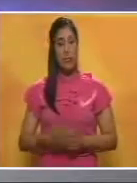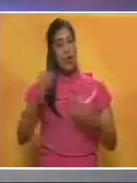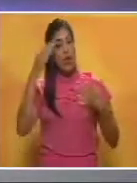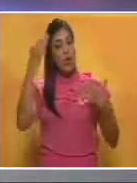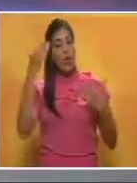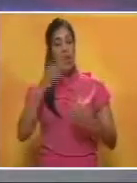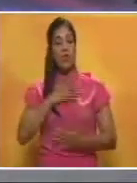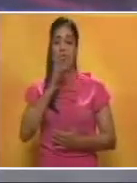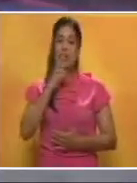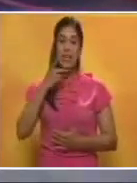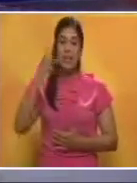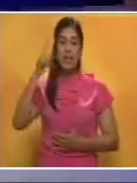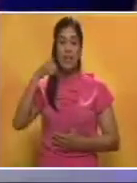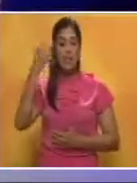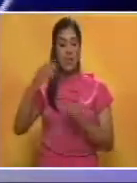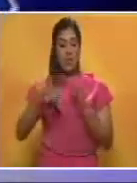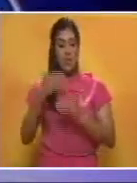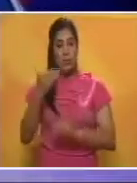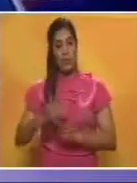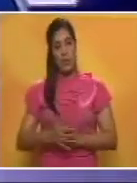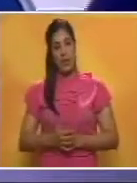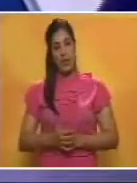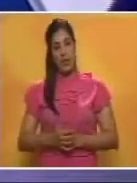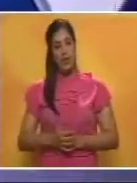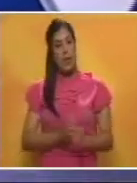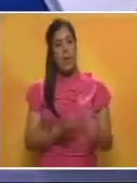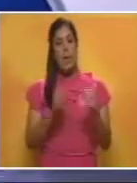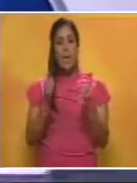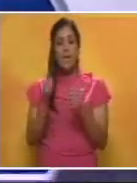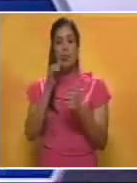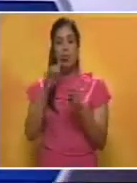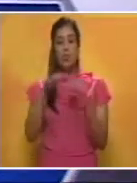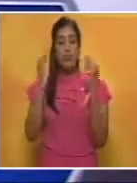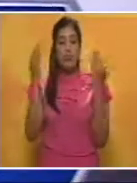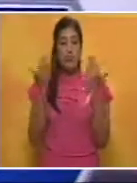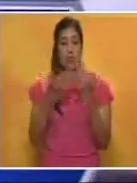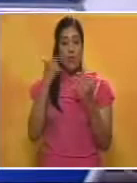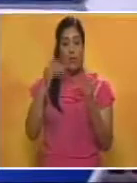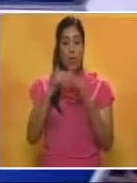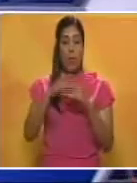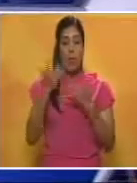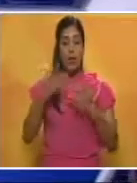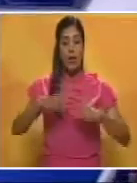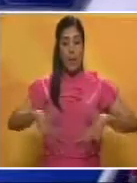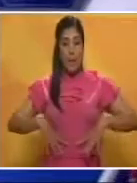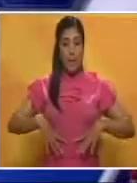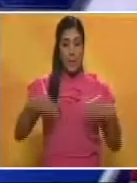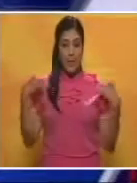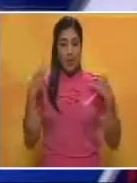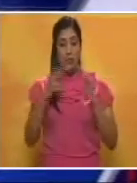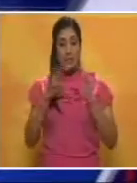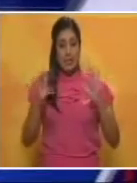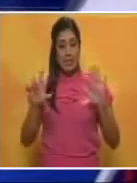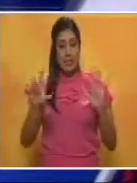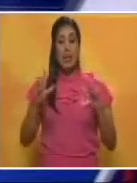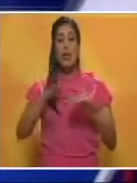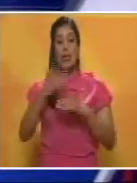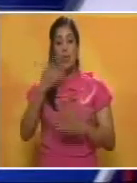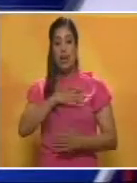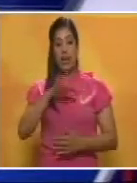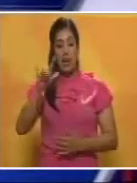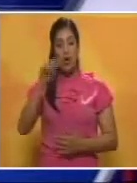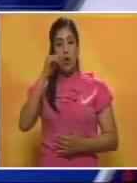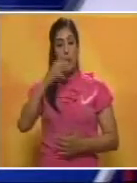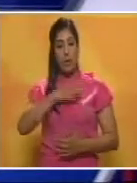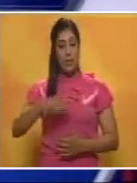Hola, ¿qué tal amigos? Soy Karelis Cuadros y esto es Estrenos y Estrellas. Iniciamos las noticias del mundo del espectáculo con el Miss Venezuela 2017. Nuestro querido